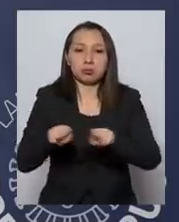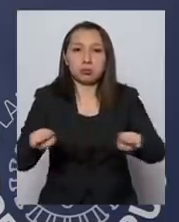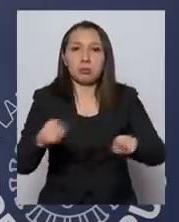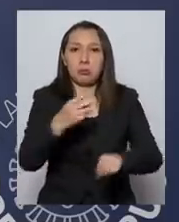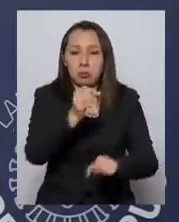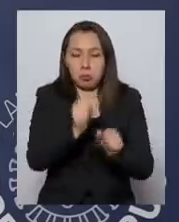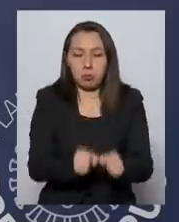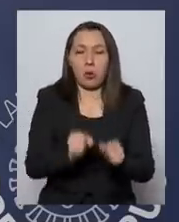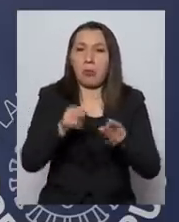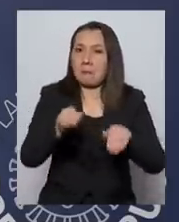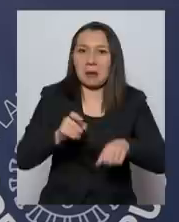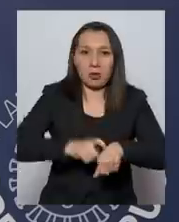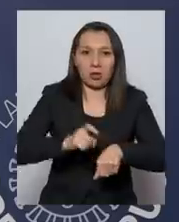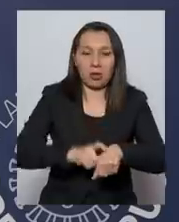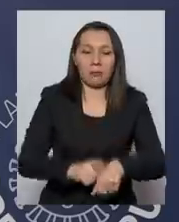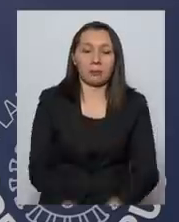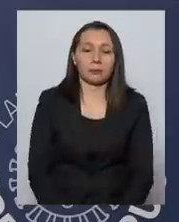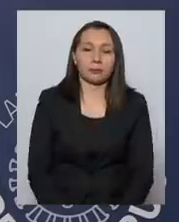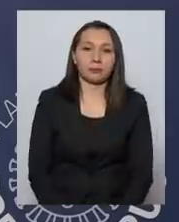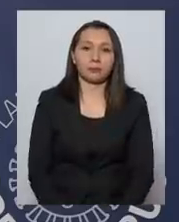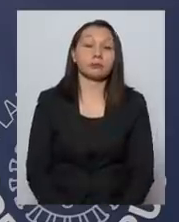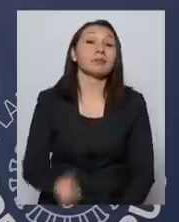vez. Tenemos